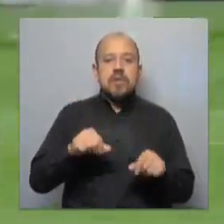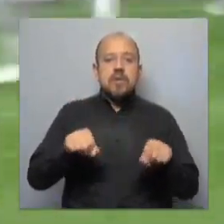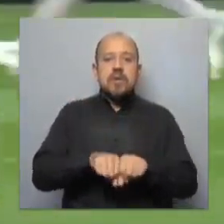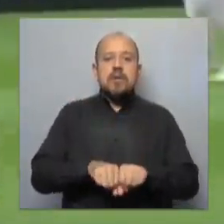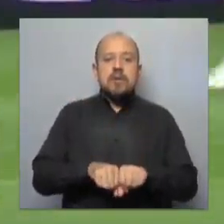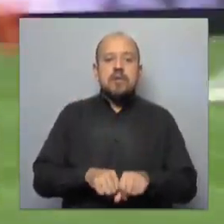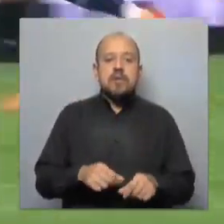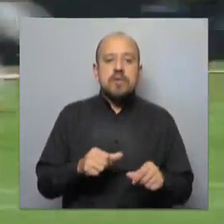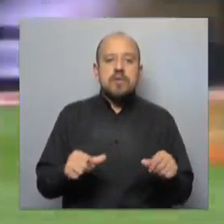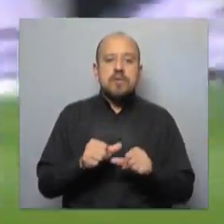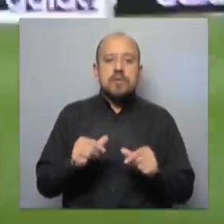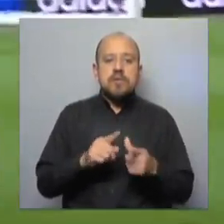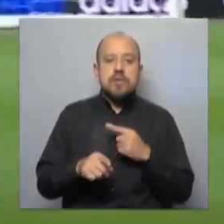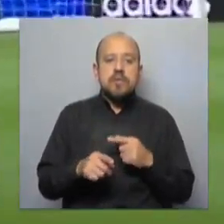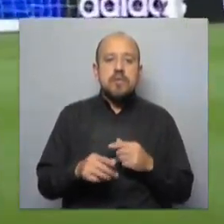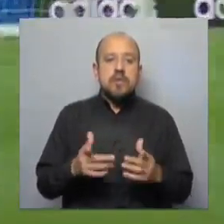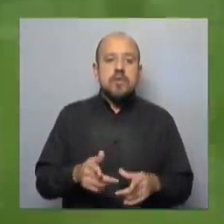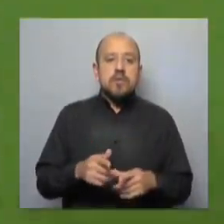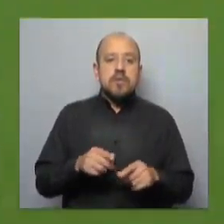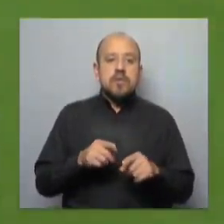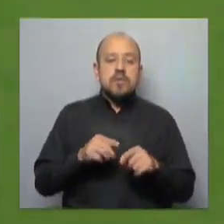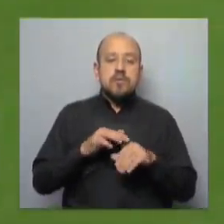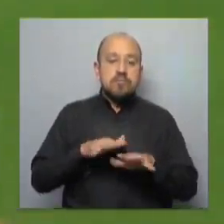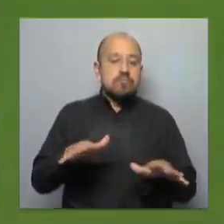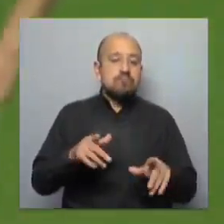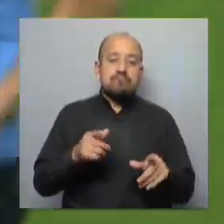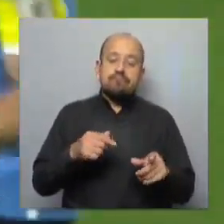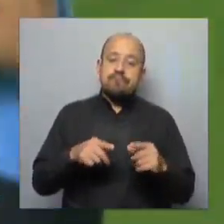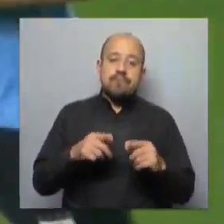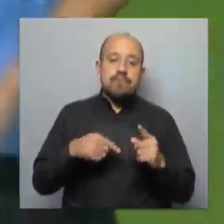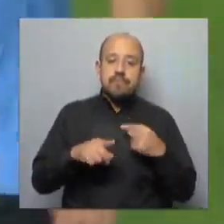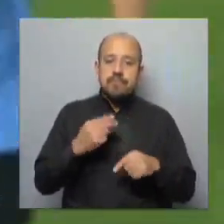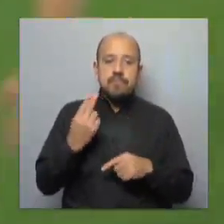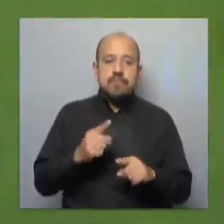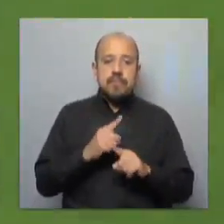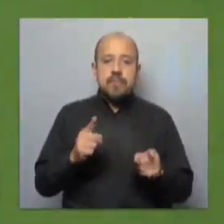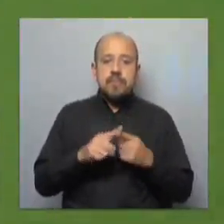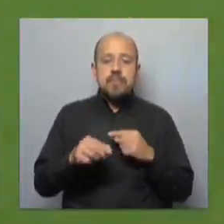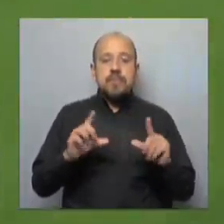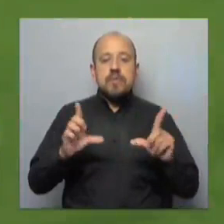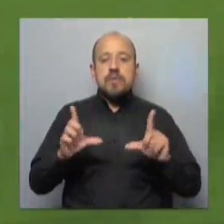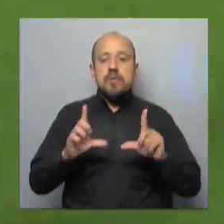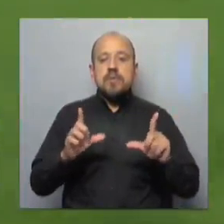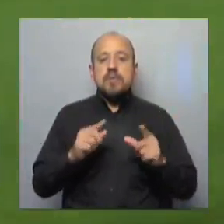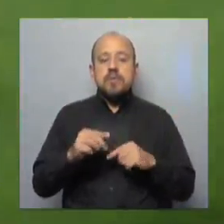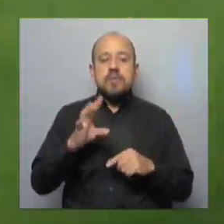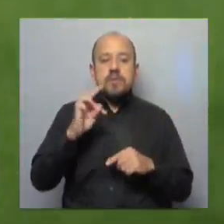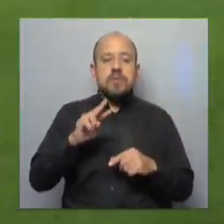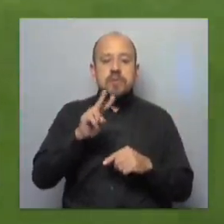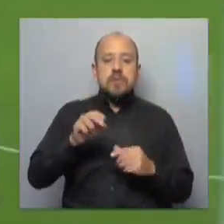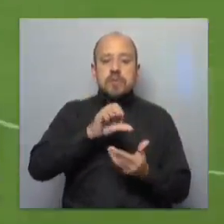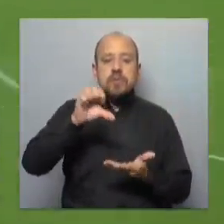iniciaron la transmisión o la completaron sin tener la autorización a nivel de televisión abierta tv ciudad